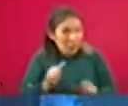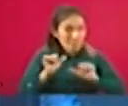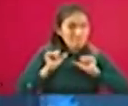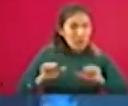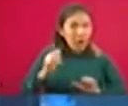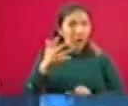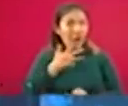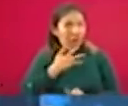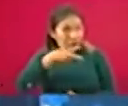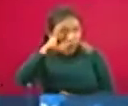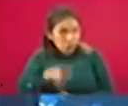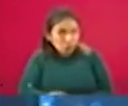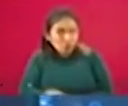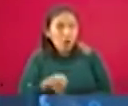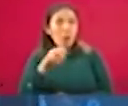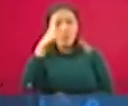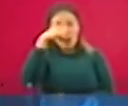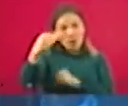Si fueran